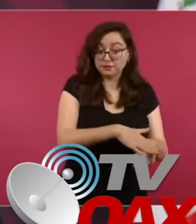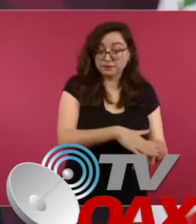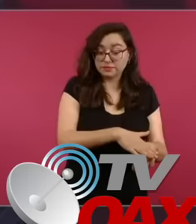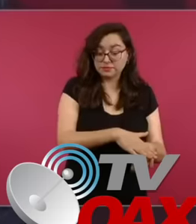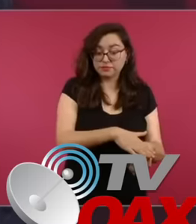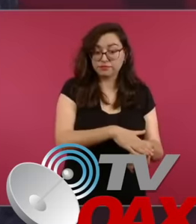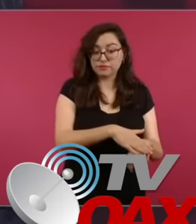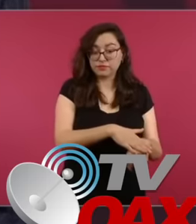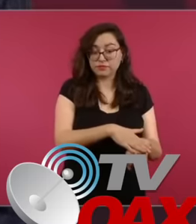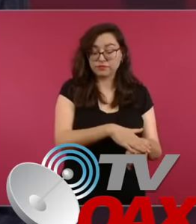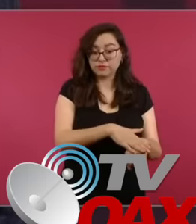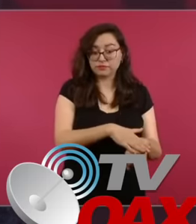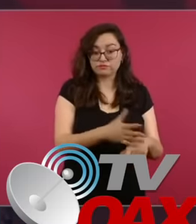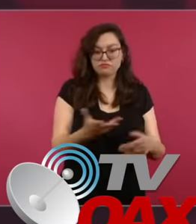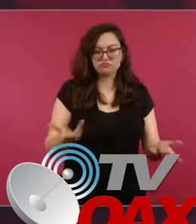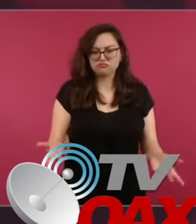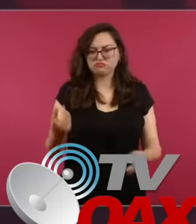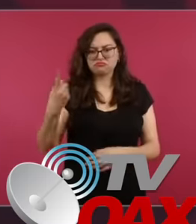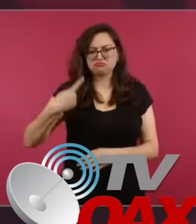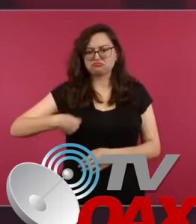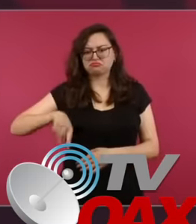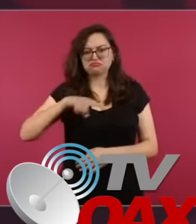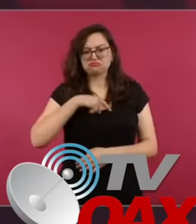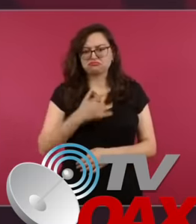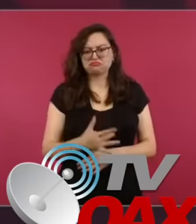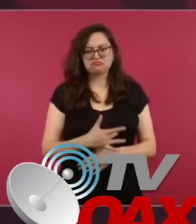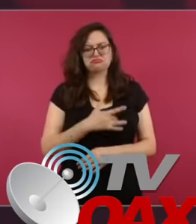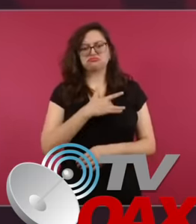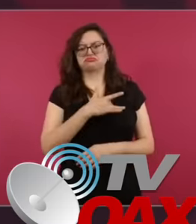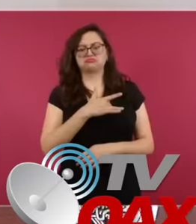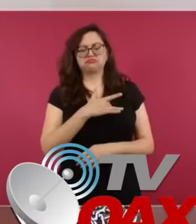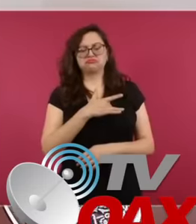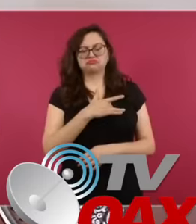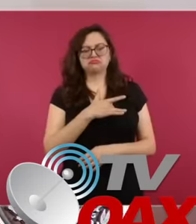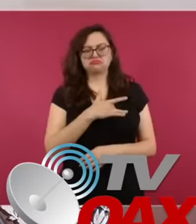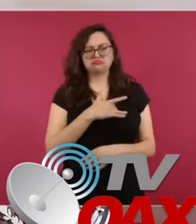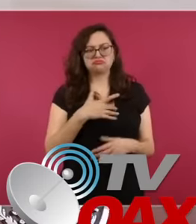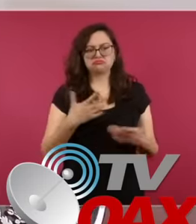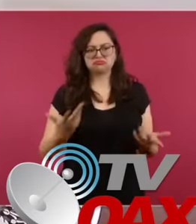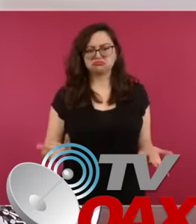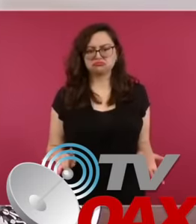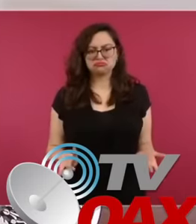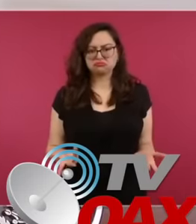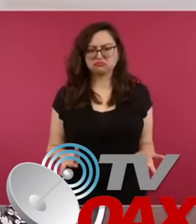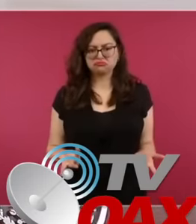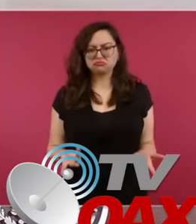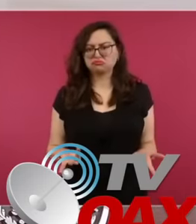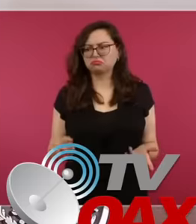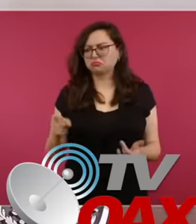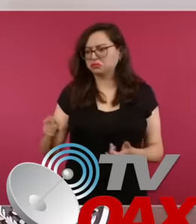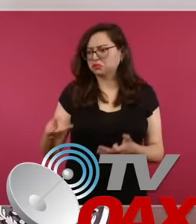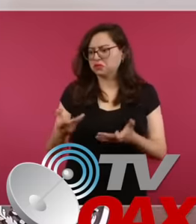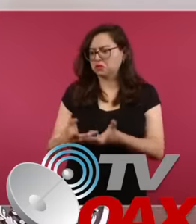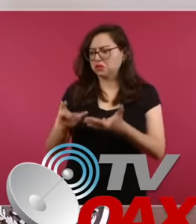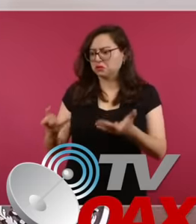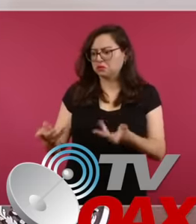que no teníamos nosotros interés en venderlo si no era con ellos,